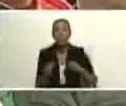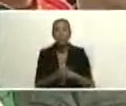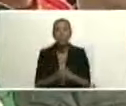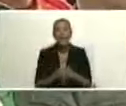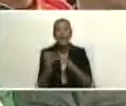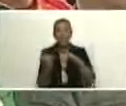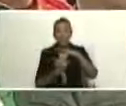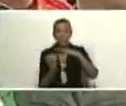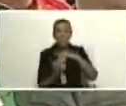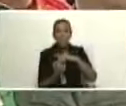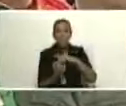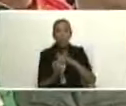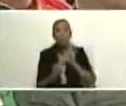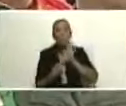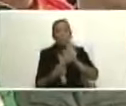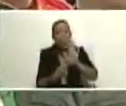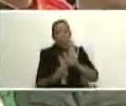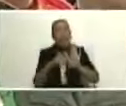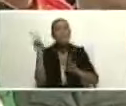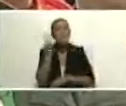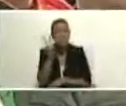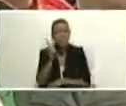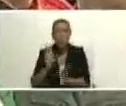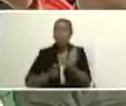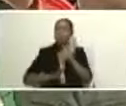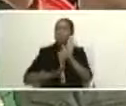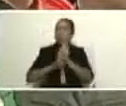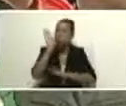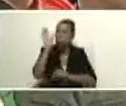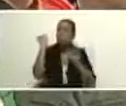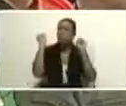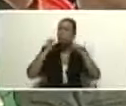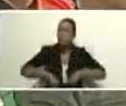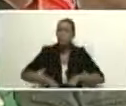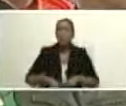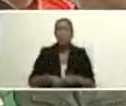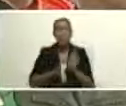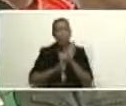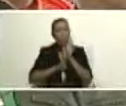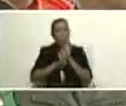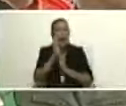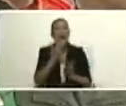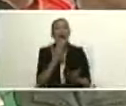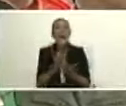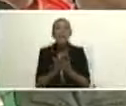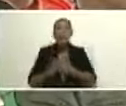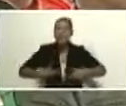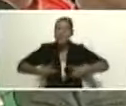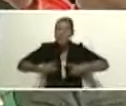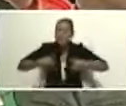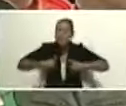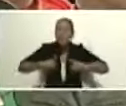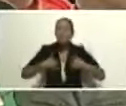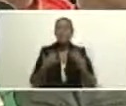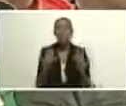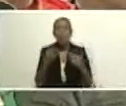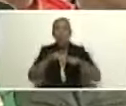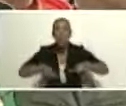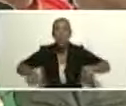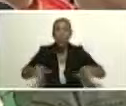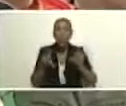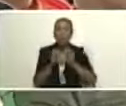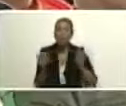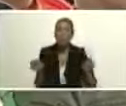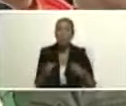Estas instituciones se muestran de que Venezuela va para adelante. Nosotros salimos adelante gracias al esfuerzo del espacio